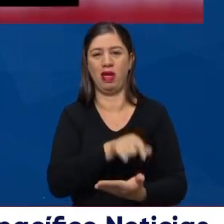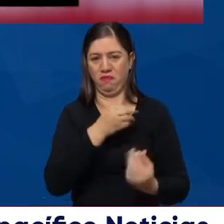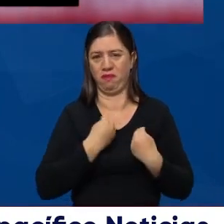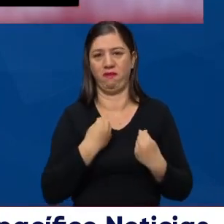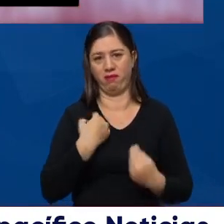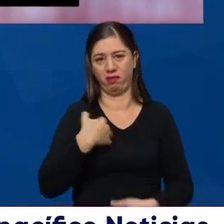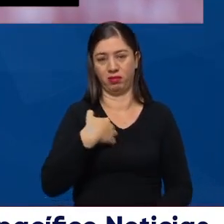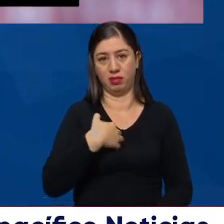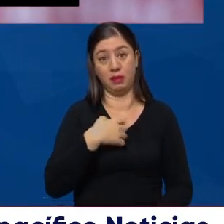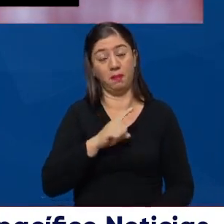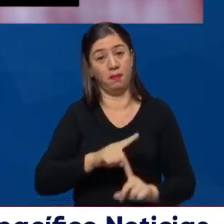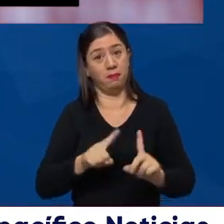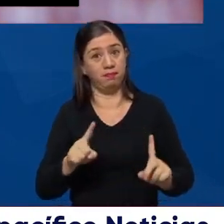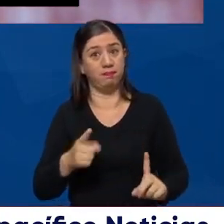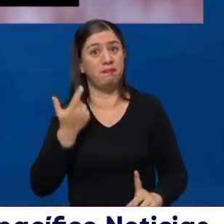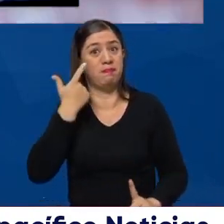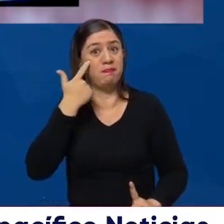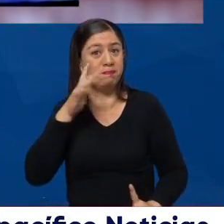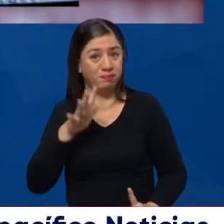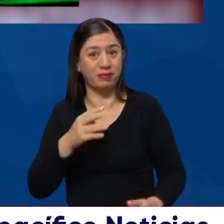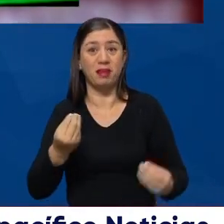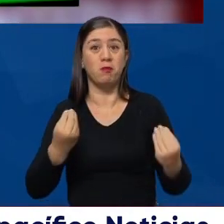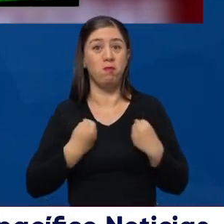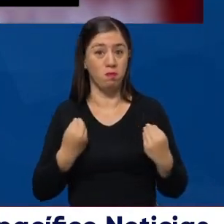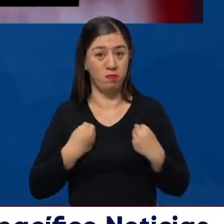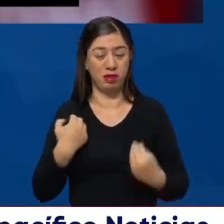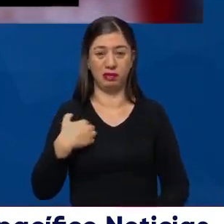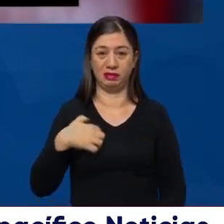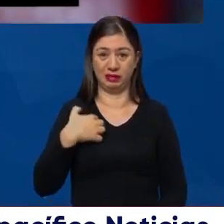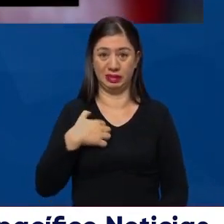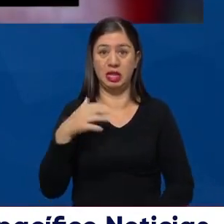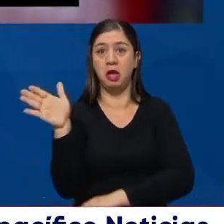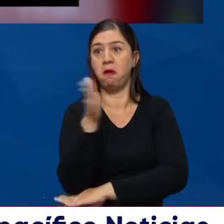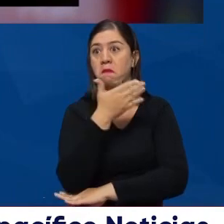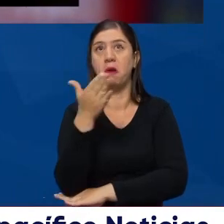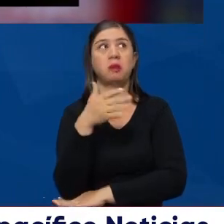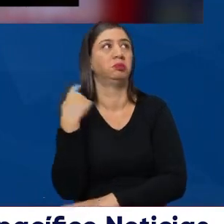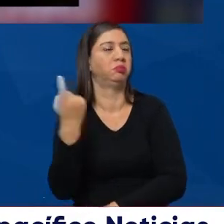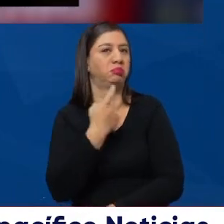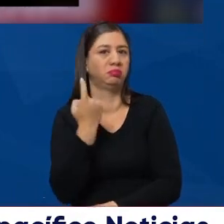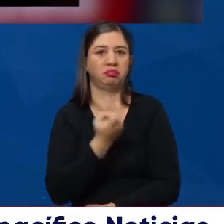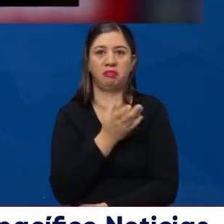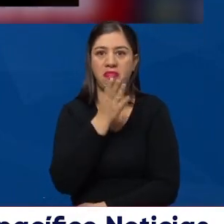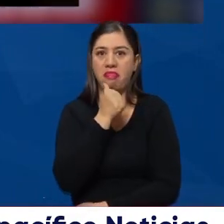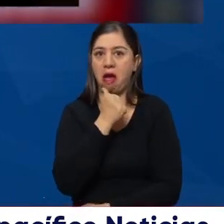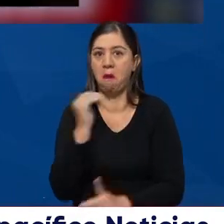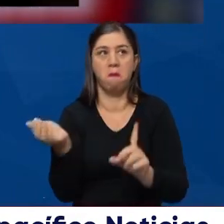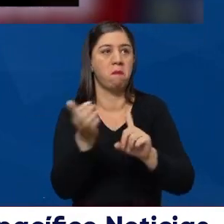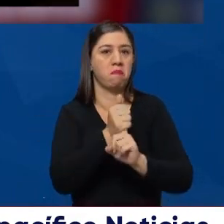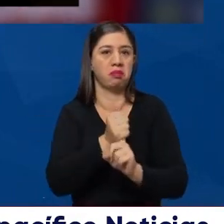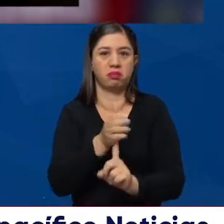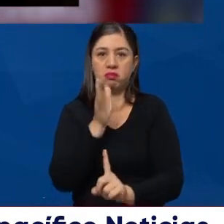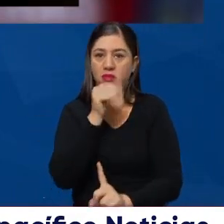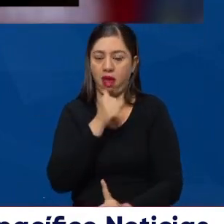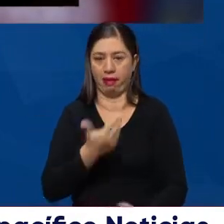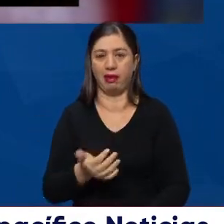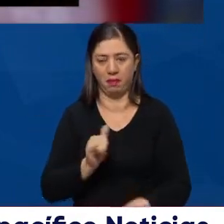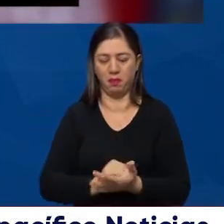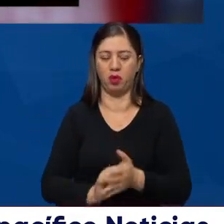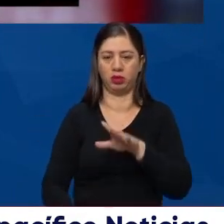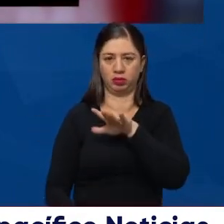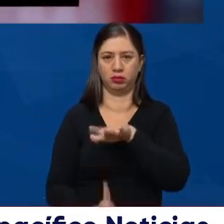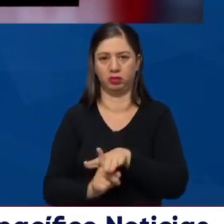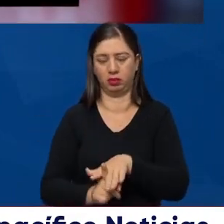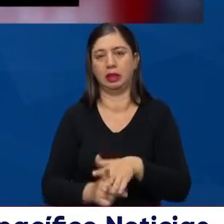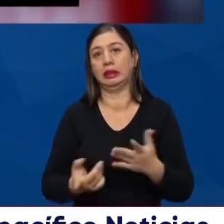a pesar de esto, es que justamente como viven acá y la bandera todavía no apareció, que fue el hecho que desencadenó todo esto, es que pueda